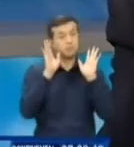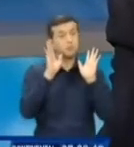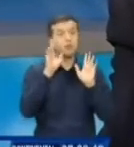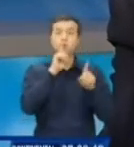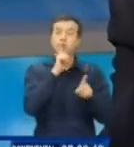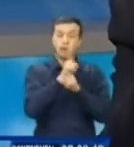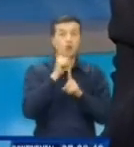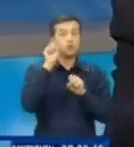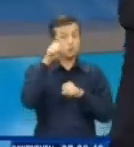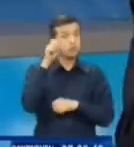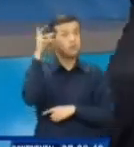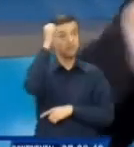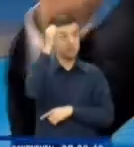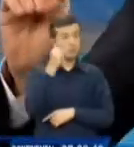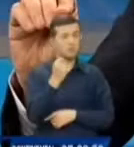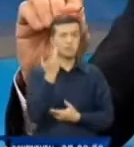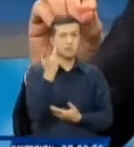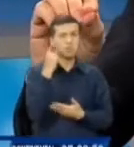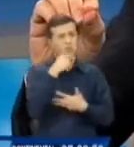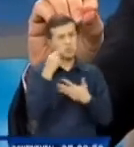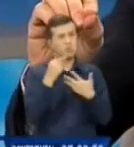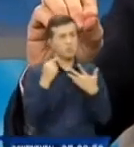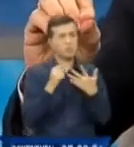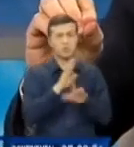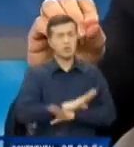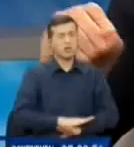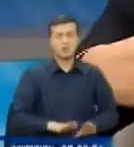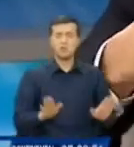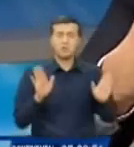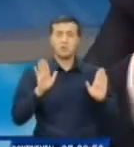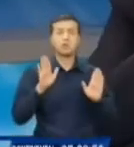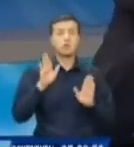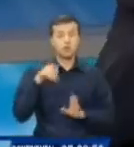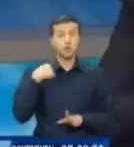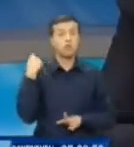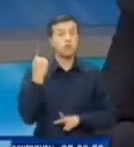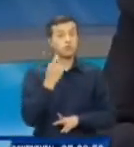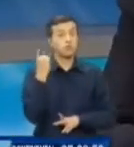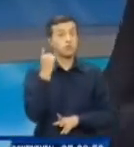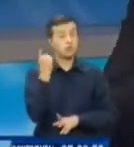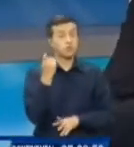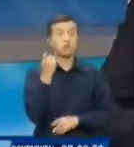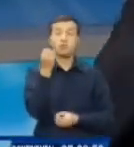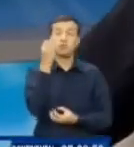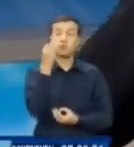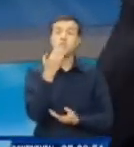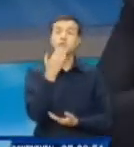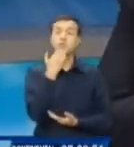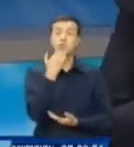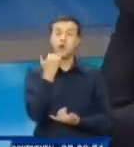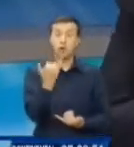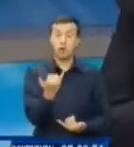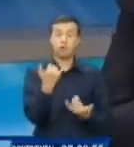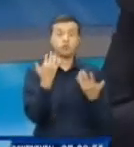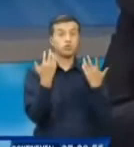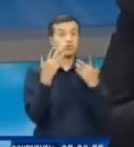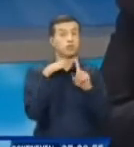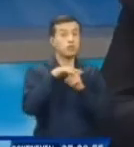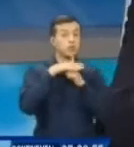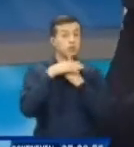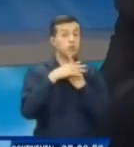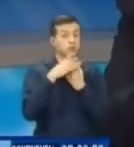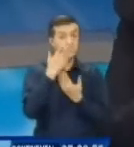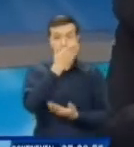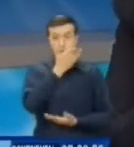logros por cierto pero logros puntuales pero lo que nosotros necesitamos saber más alguna y la coyuntura que estamos viviendo